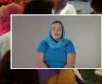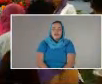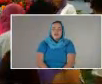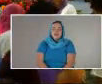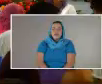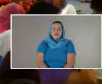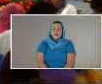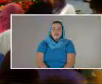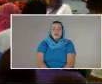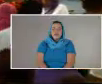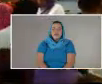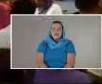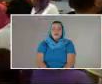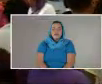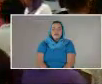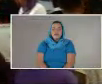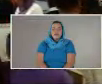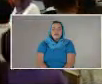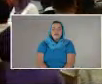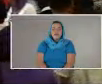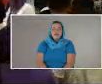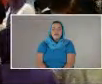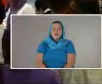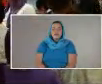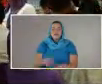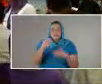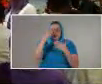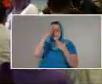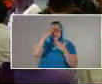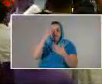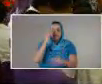Oramos, Padre. Gracias, Señor,